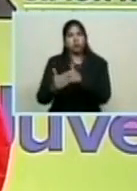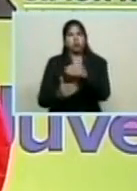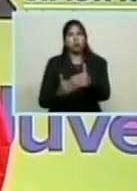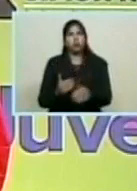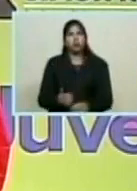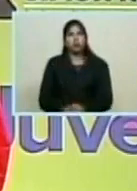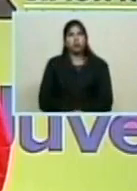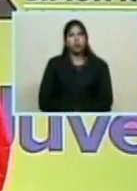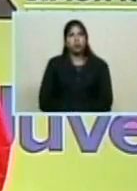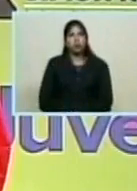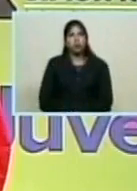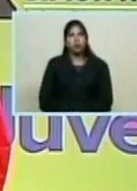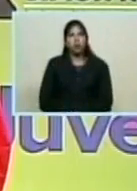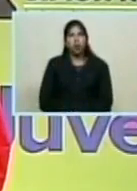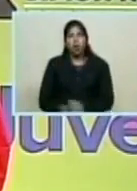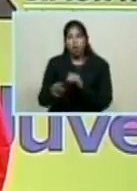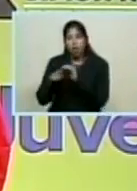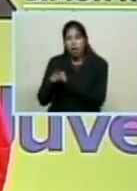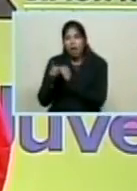de cada escuela.